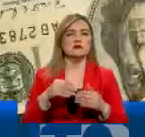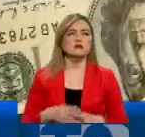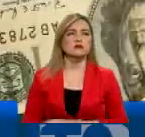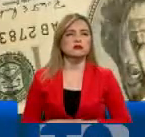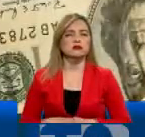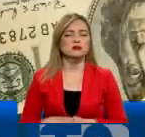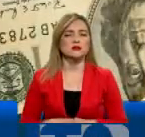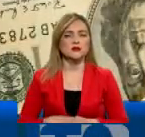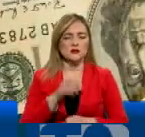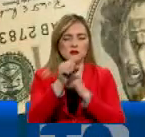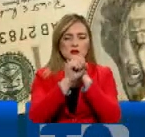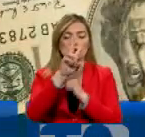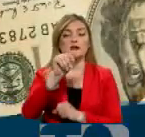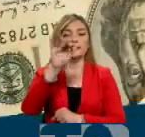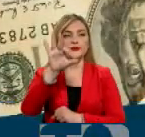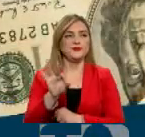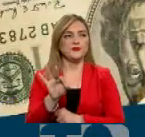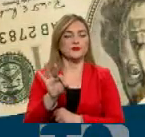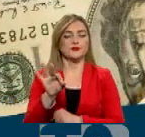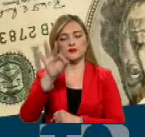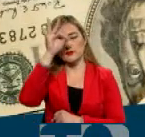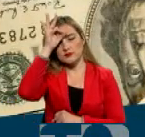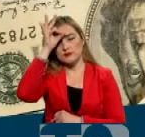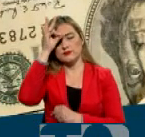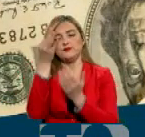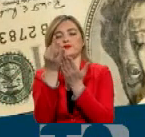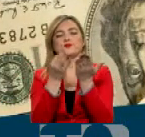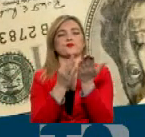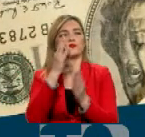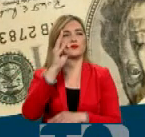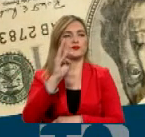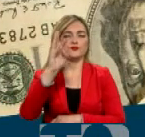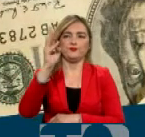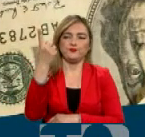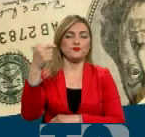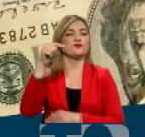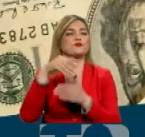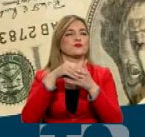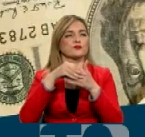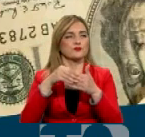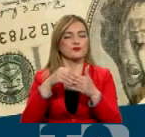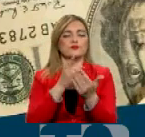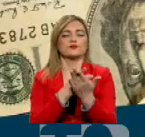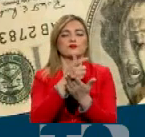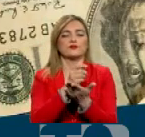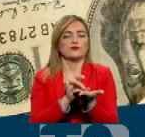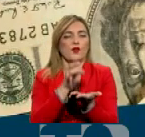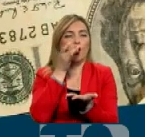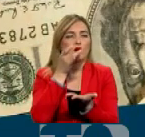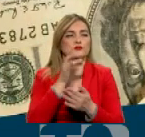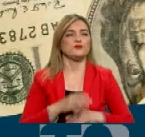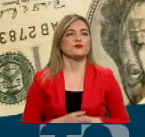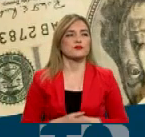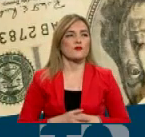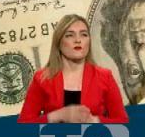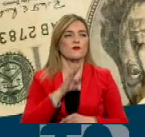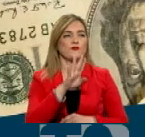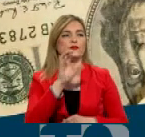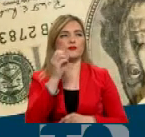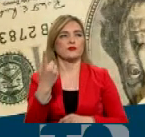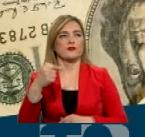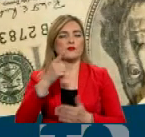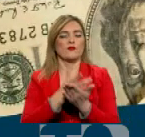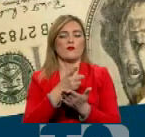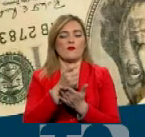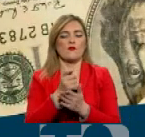Pasados los $1,000. En el 2019, el Teodoro Maldonado Carbo manejó un presupuesto de $66 millones para la compra de medicamentos y $40 millones para